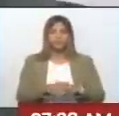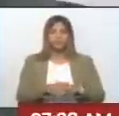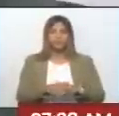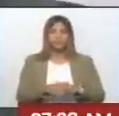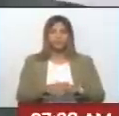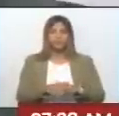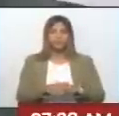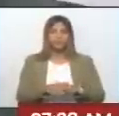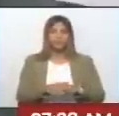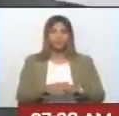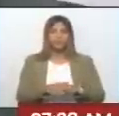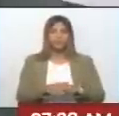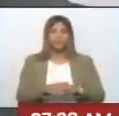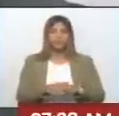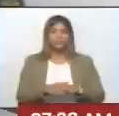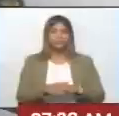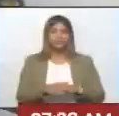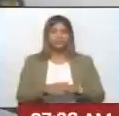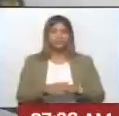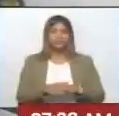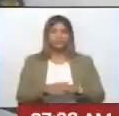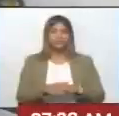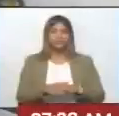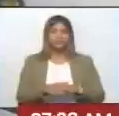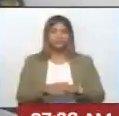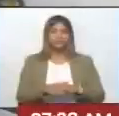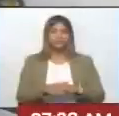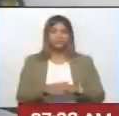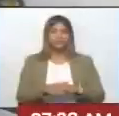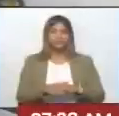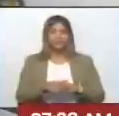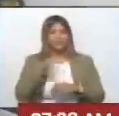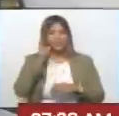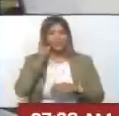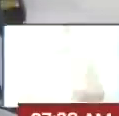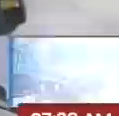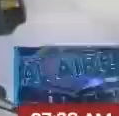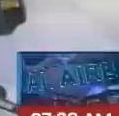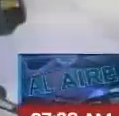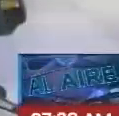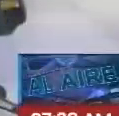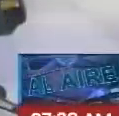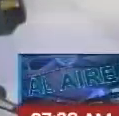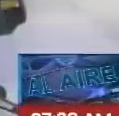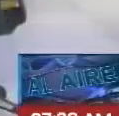Melendi. Ah, Melendi. Melendi. Y Guainá, por si las moscas.